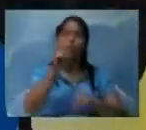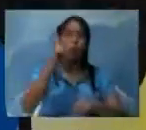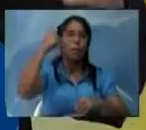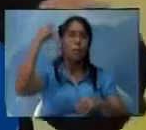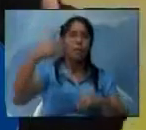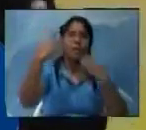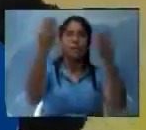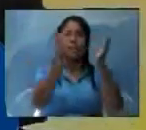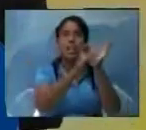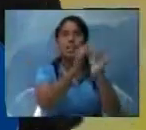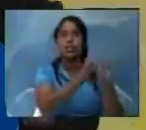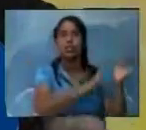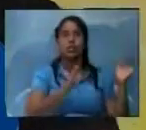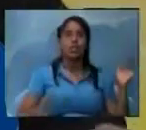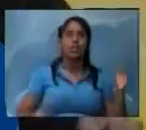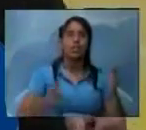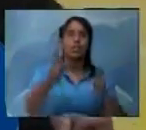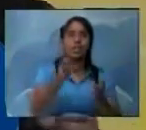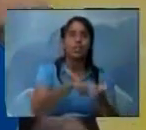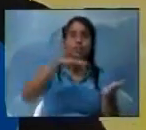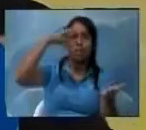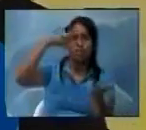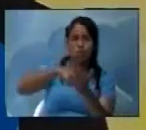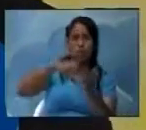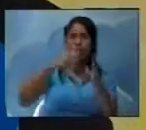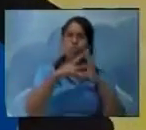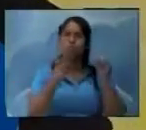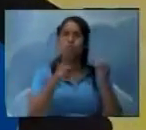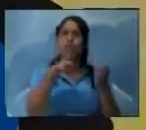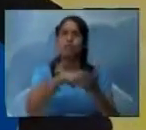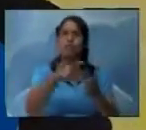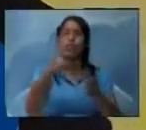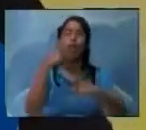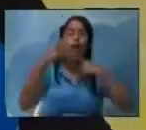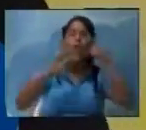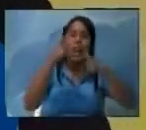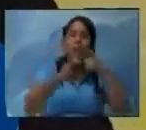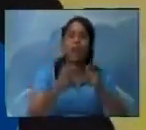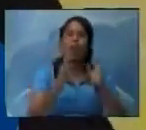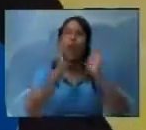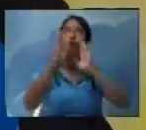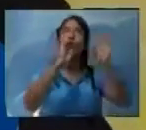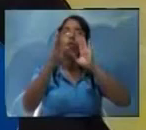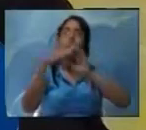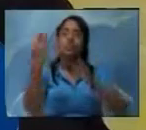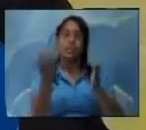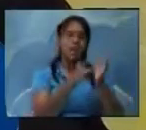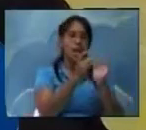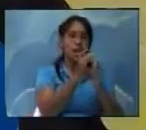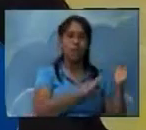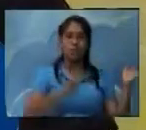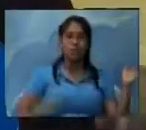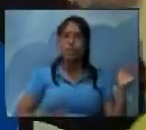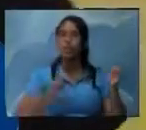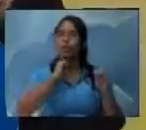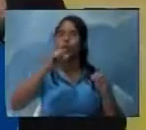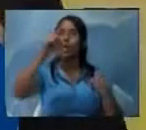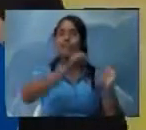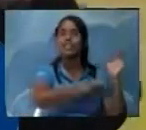el nombre de Jesús se doble toda rodilla, toda lengua confiese que Jesucristo es el